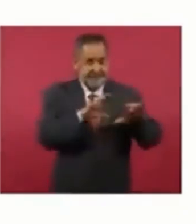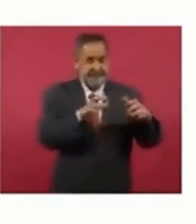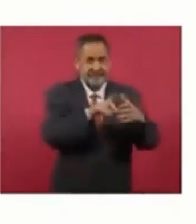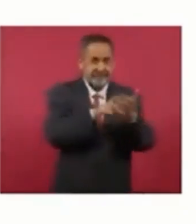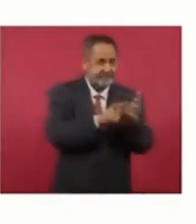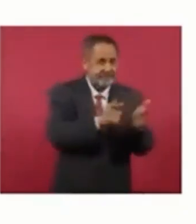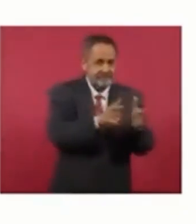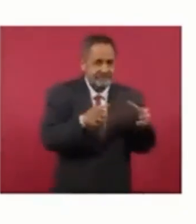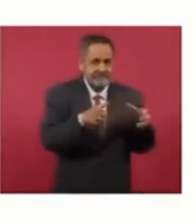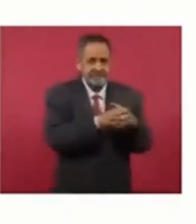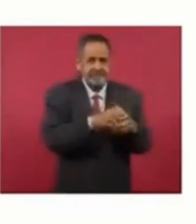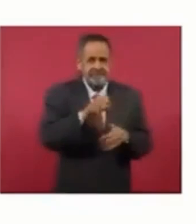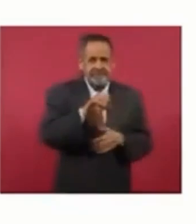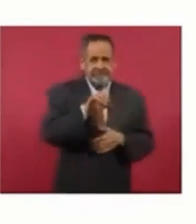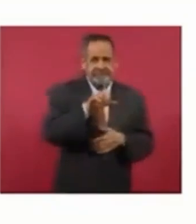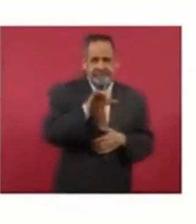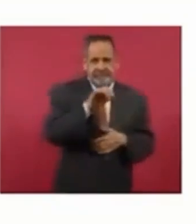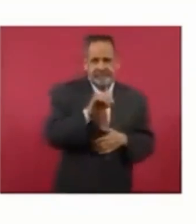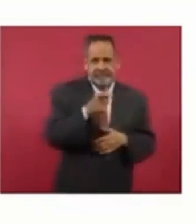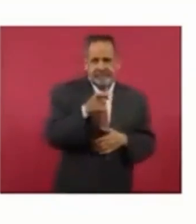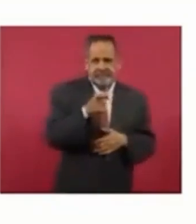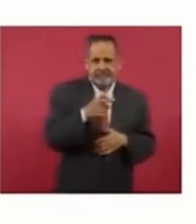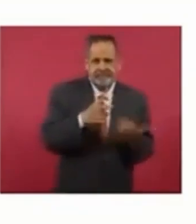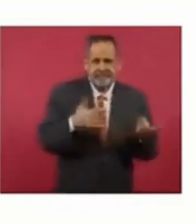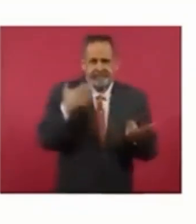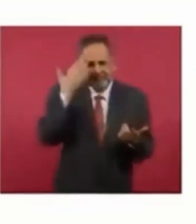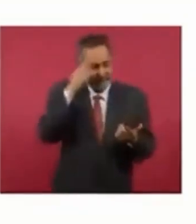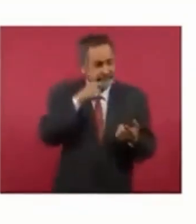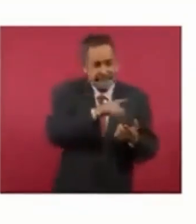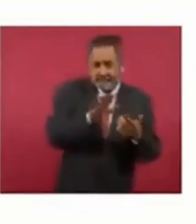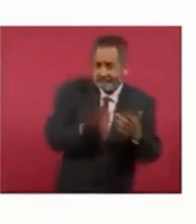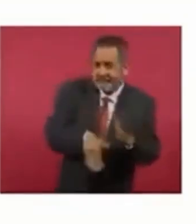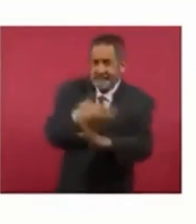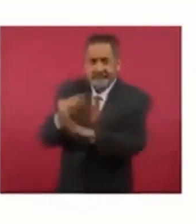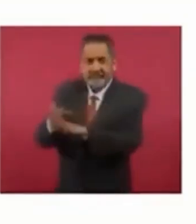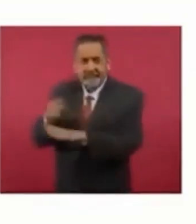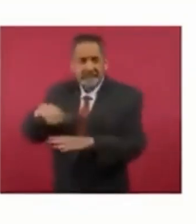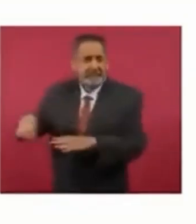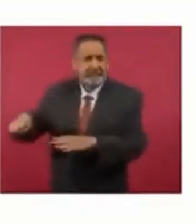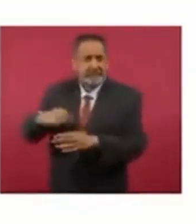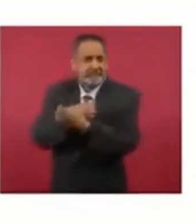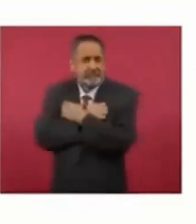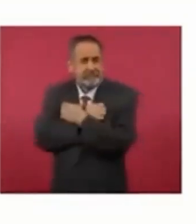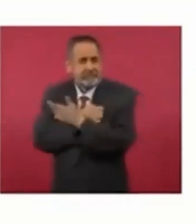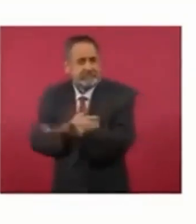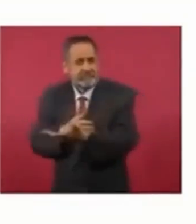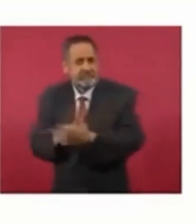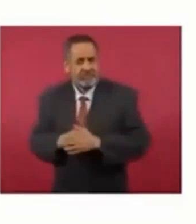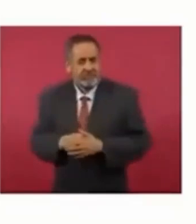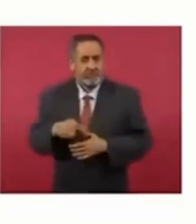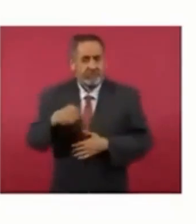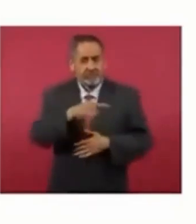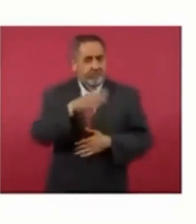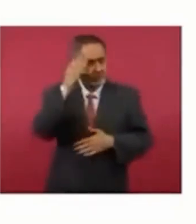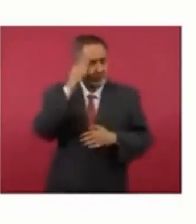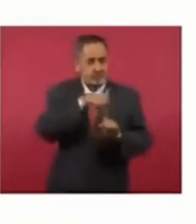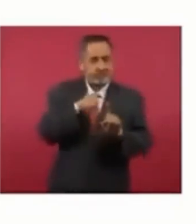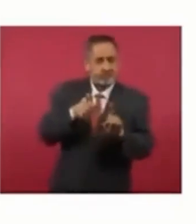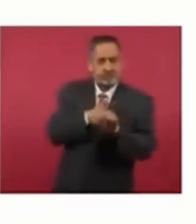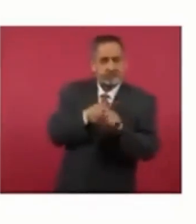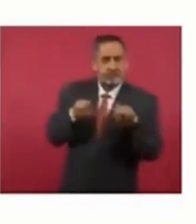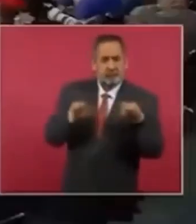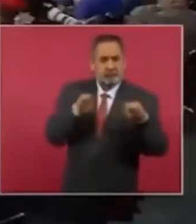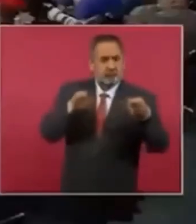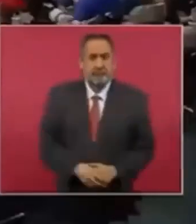conservador, Claudio X González, estaba en contra de la educación pública y era el principal promotor.